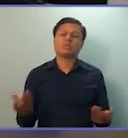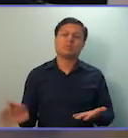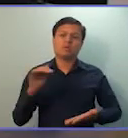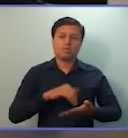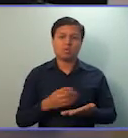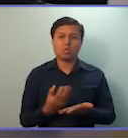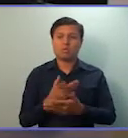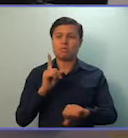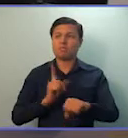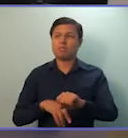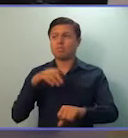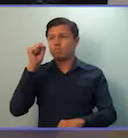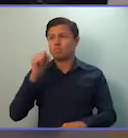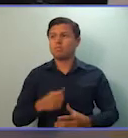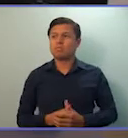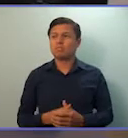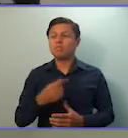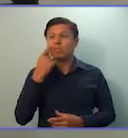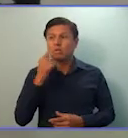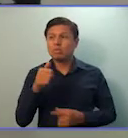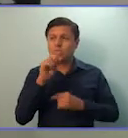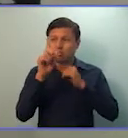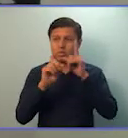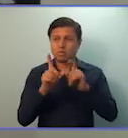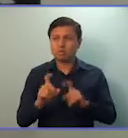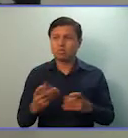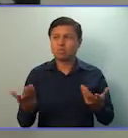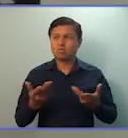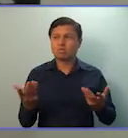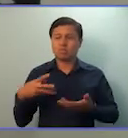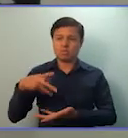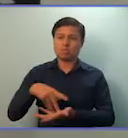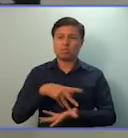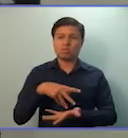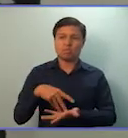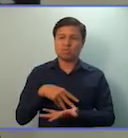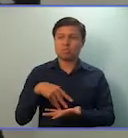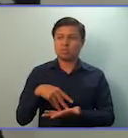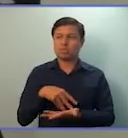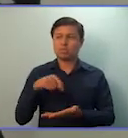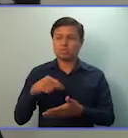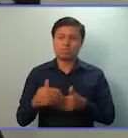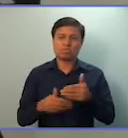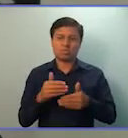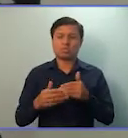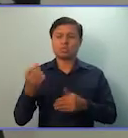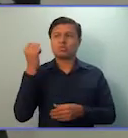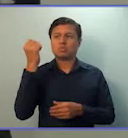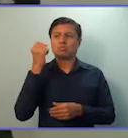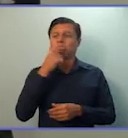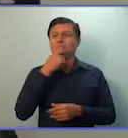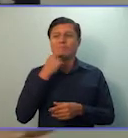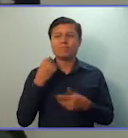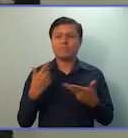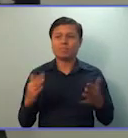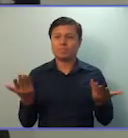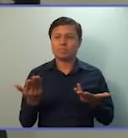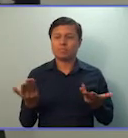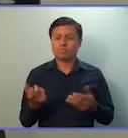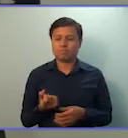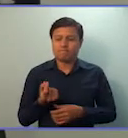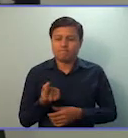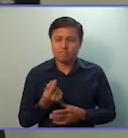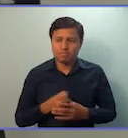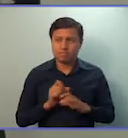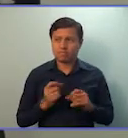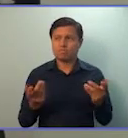a ver parte de las preguntas que está haciendo la población sobre este proceso tan interesante que estamos a punto de